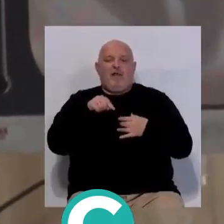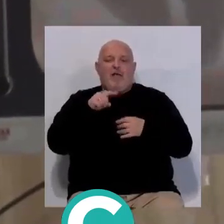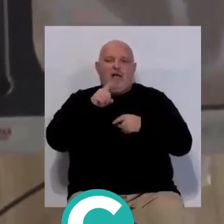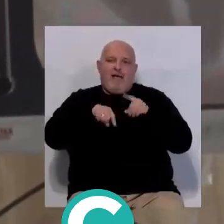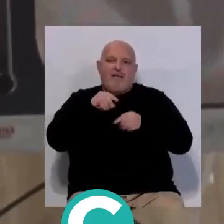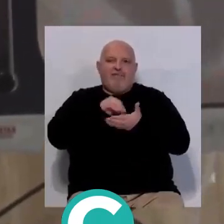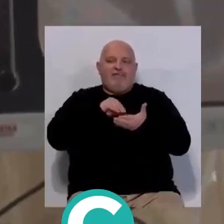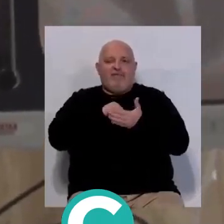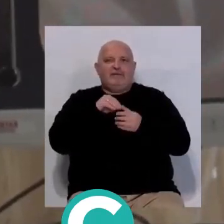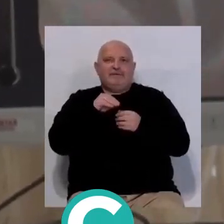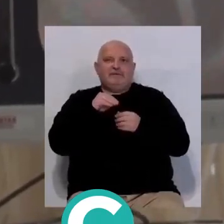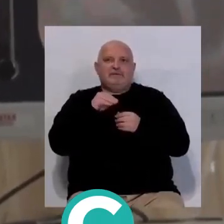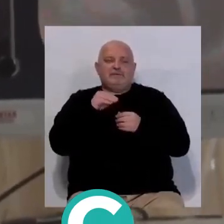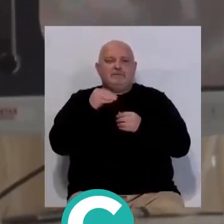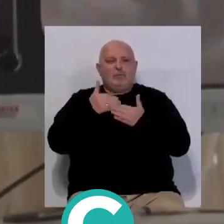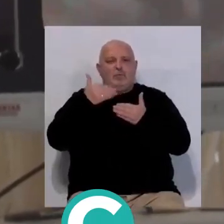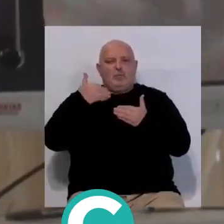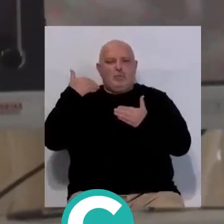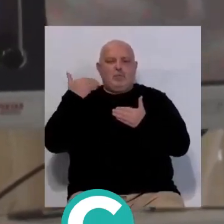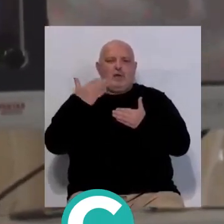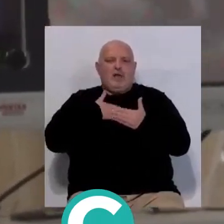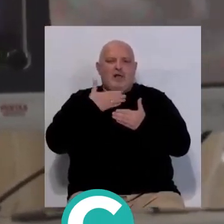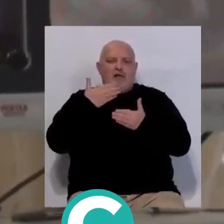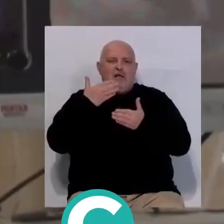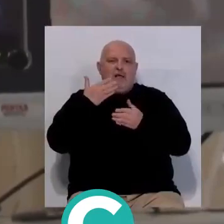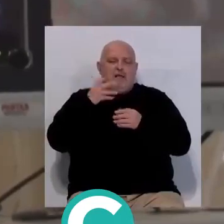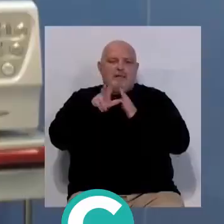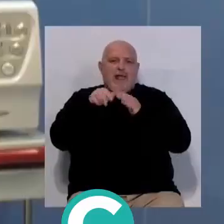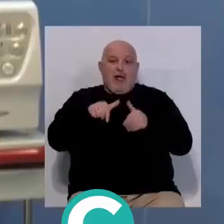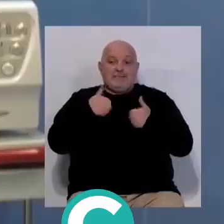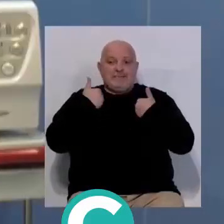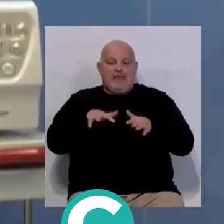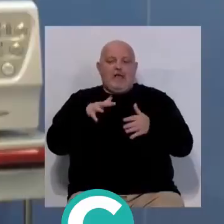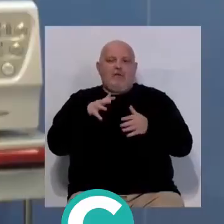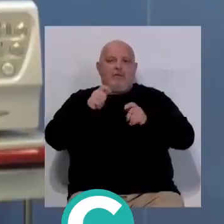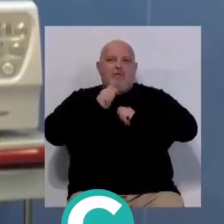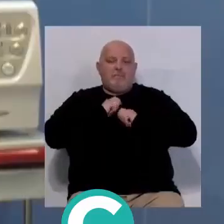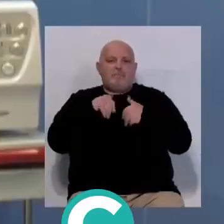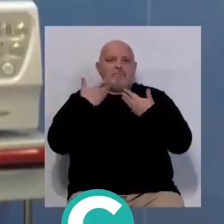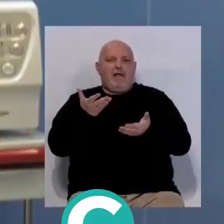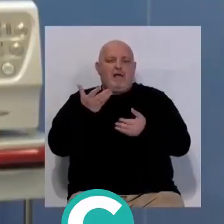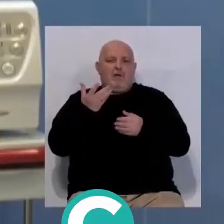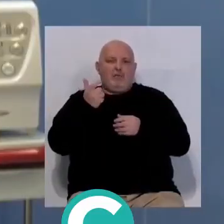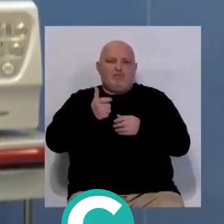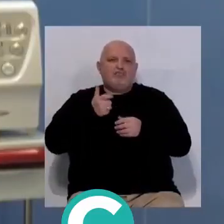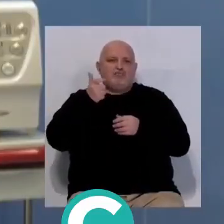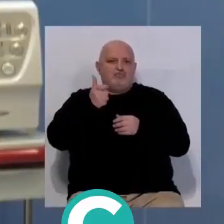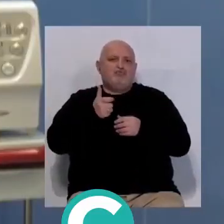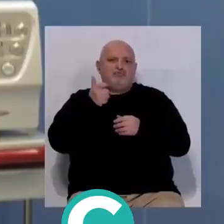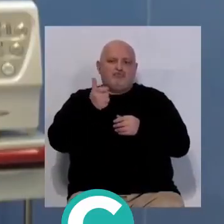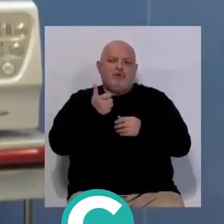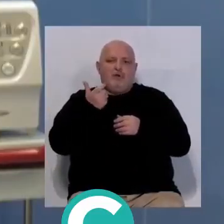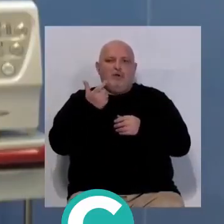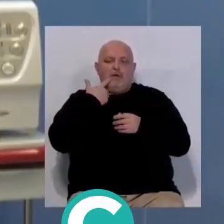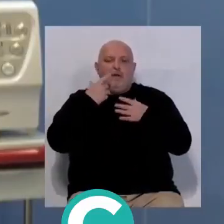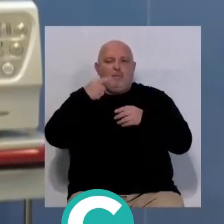es verdad que es una técnica que ha sido un antes y un después en el diagnóstico del cáncer, pero también conlleva mayor tiempo exploratorio, es decir, conlleva que